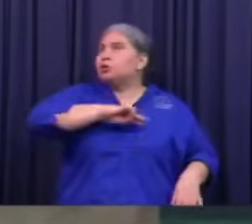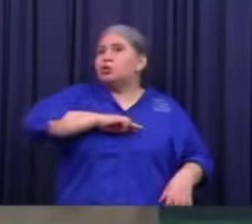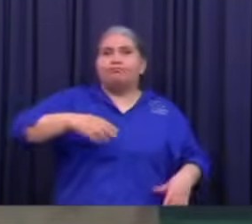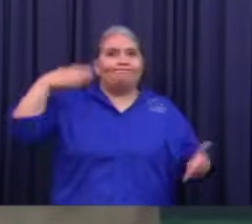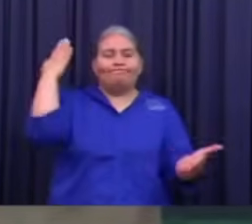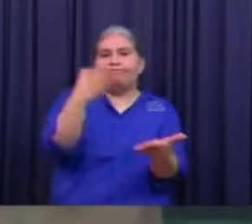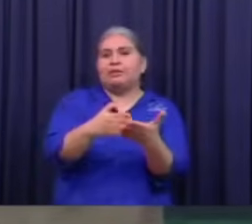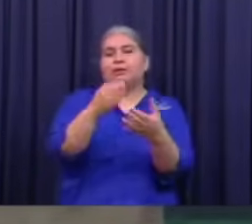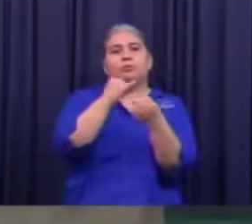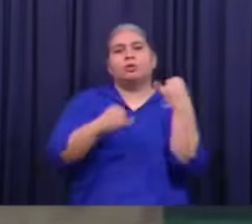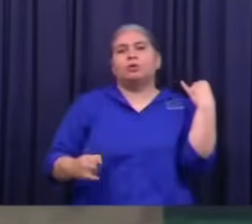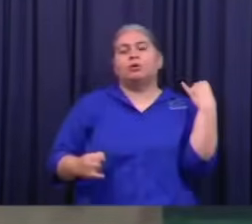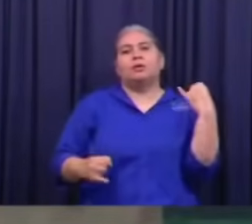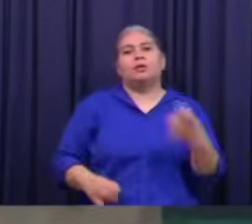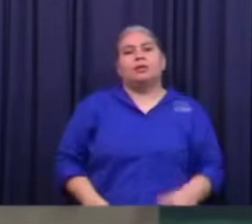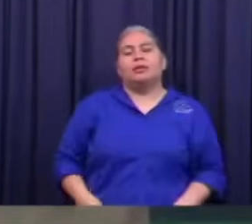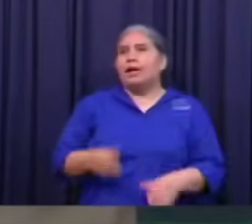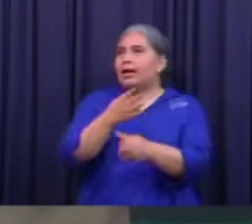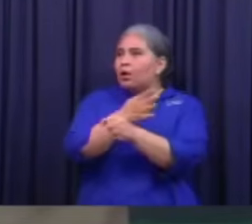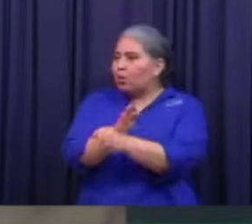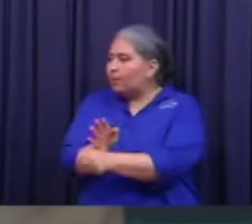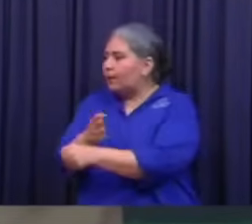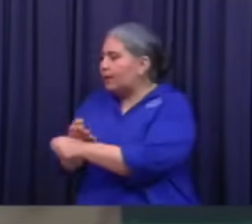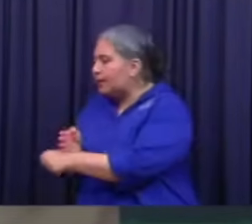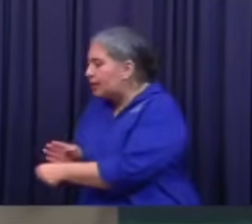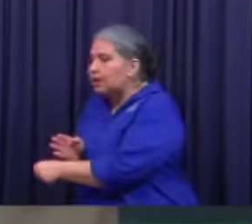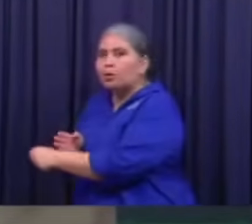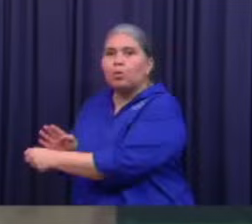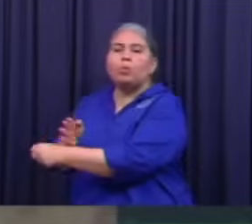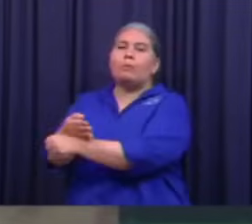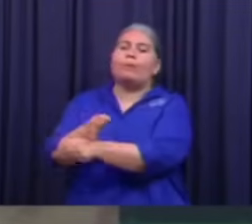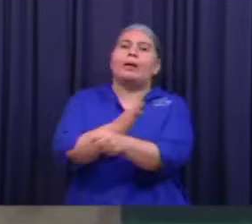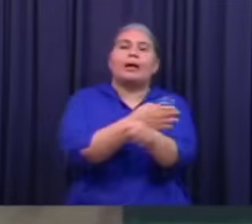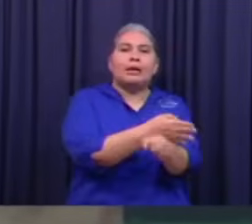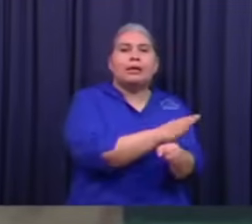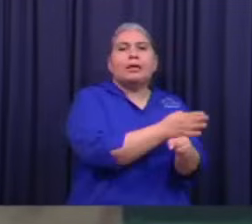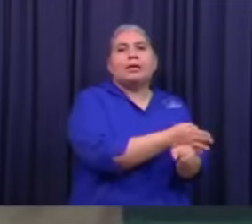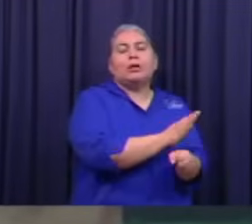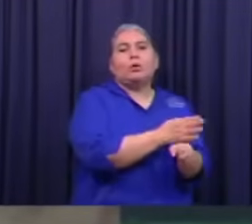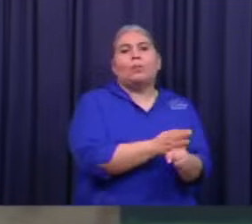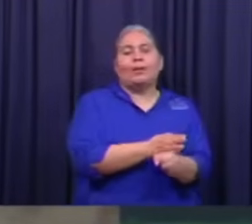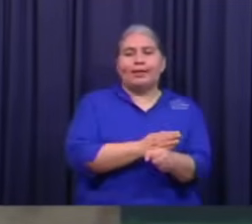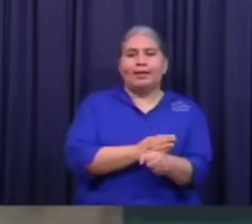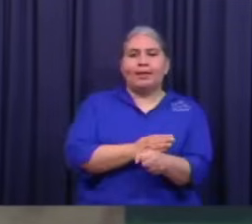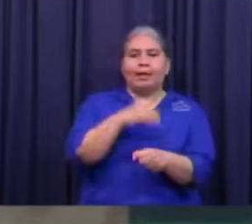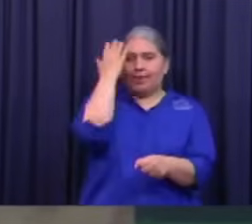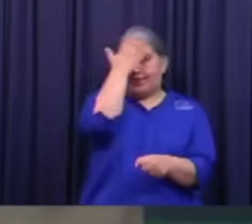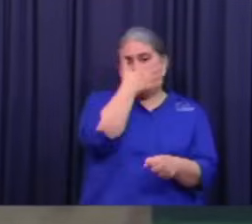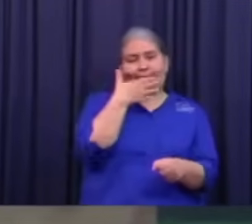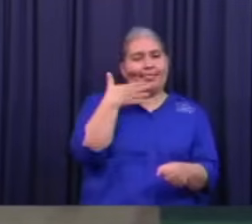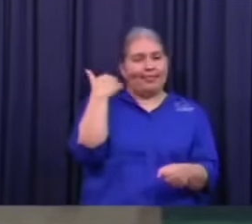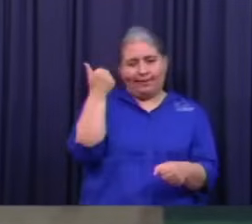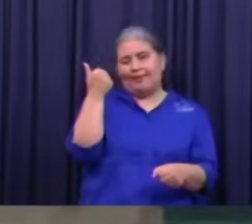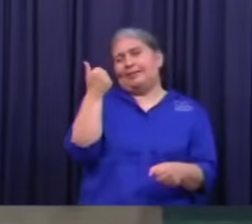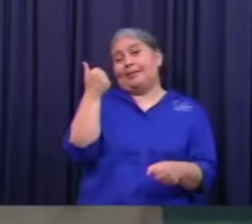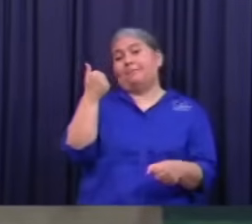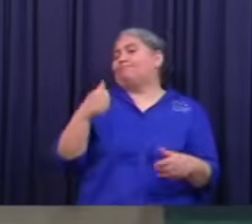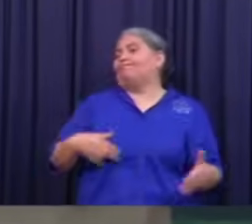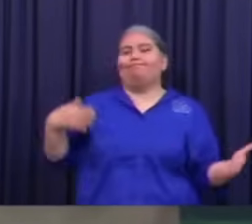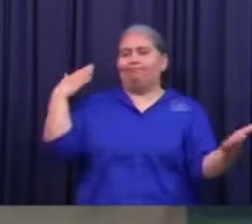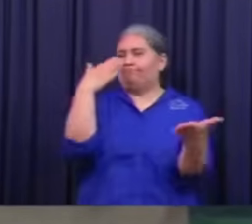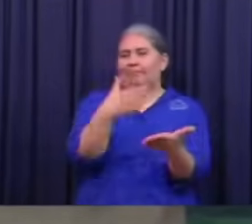último Hasta la repartición de saber qué cosas verdad hasta la repartición de guapuras llegamos de último pero llegamos por lo